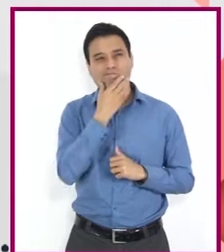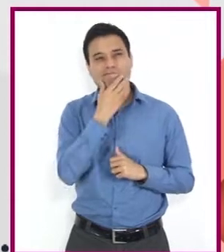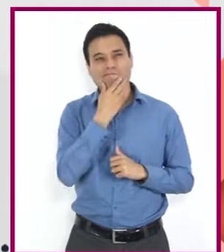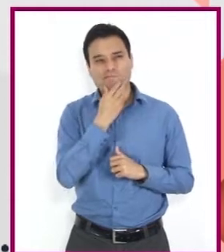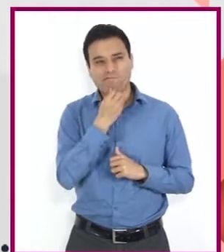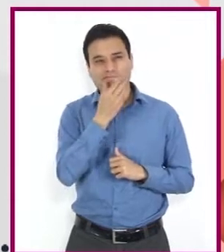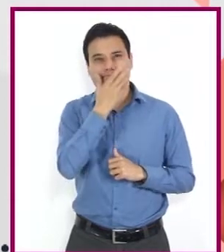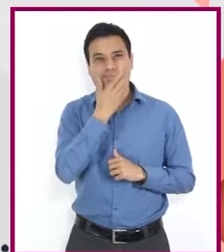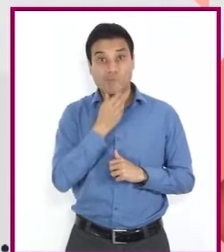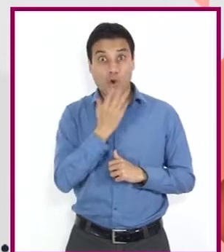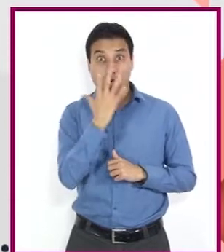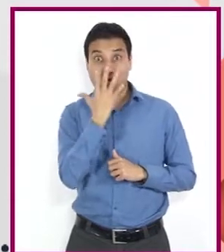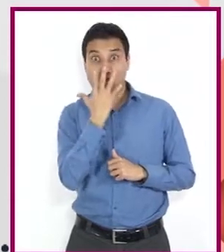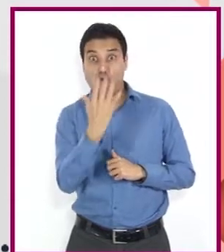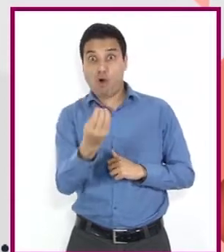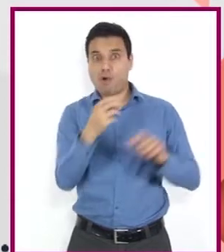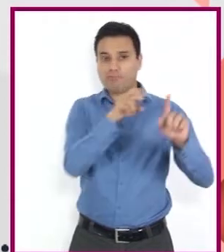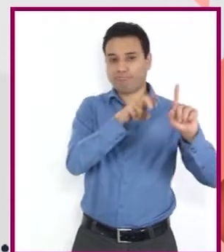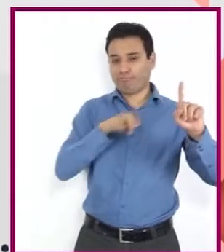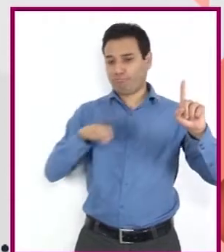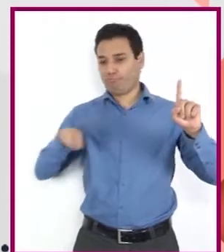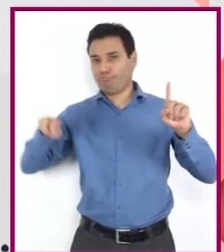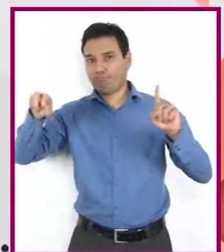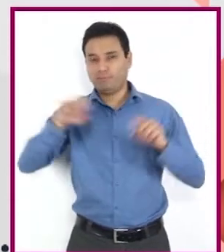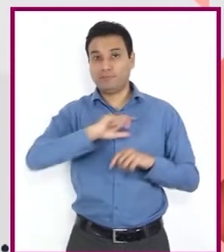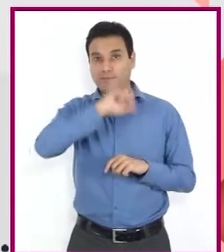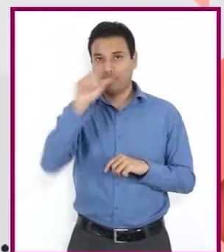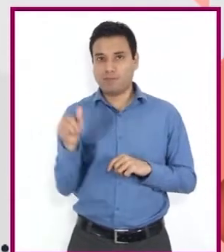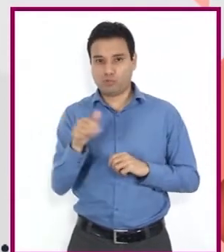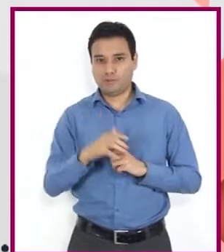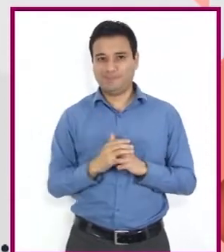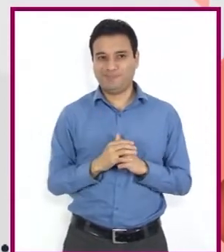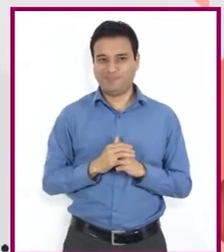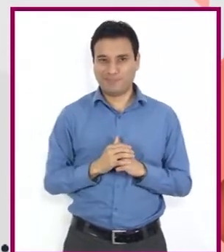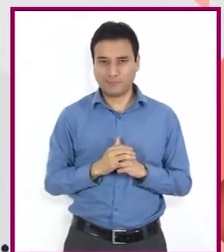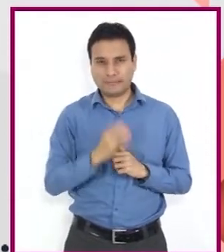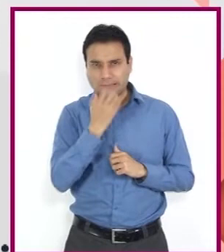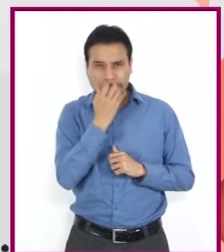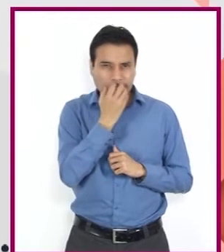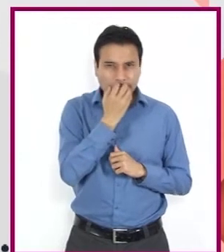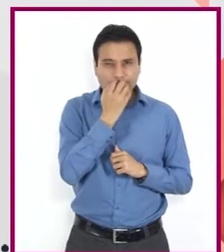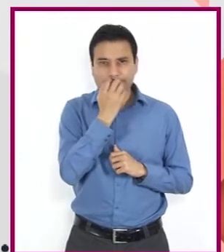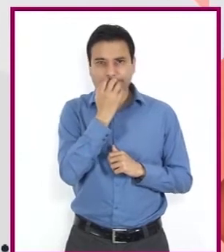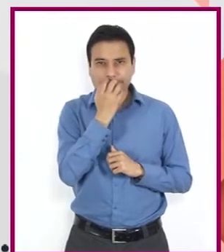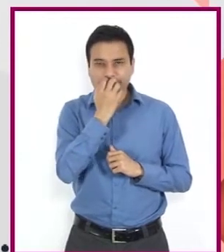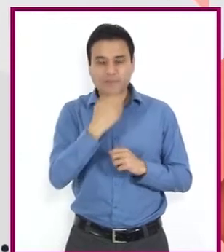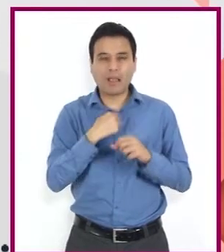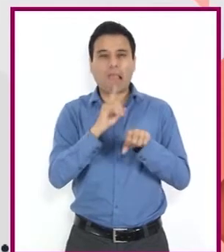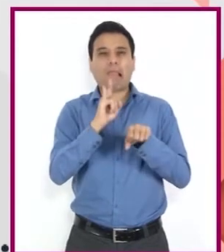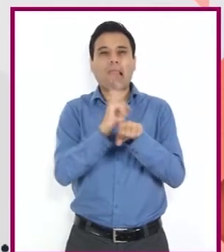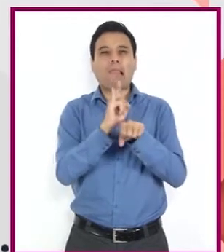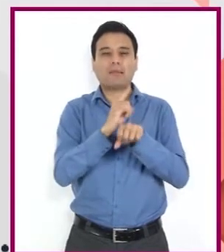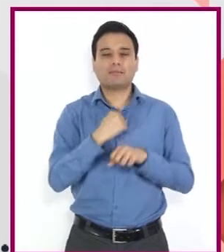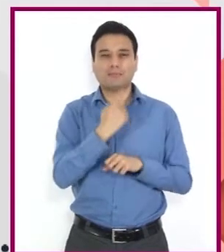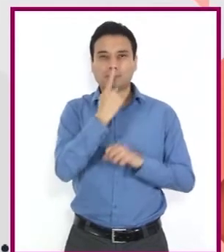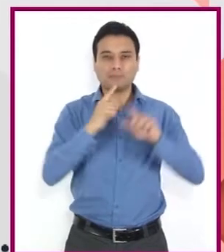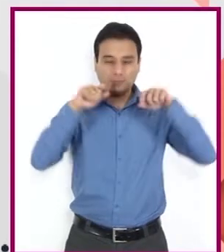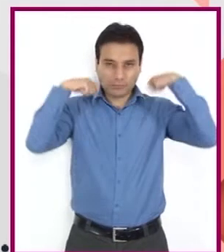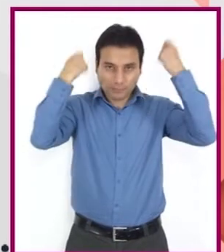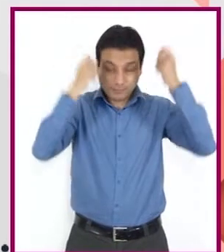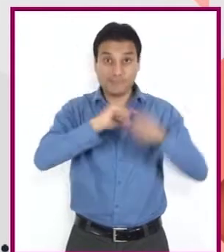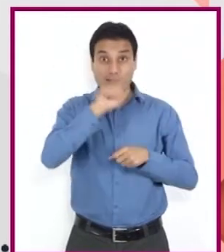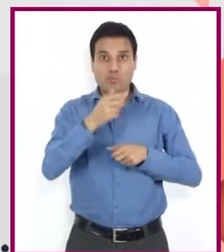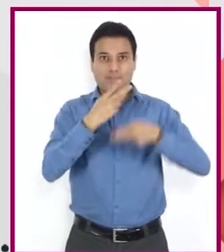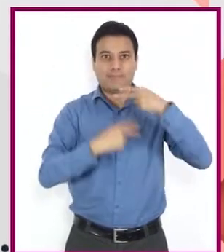la casa de la abuelita y se hizo pasar por Caperucita para saber cómo entrar. Caperucita llegó a la casa de su